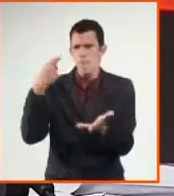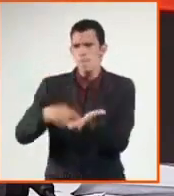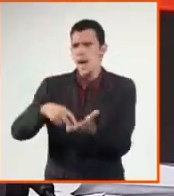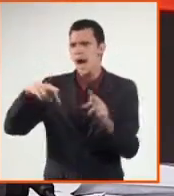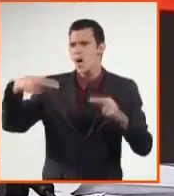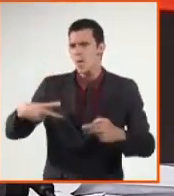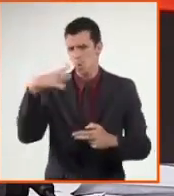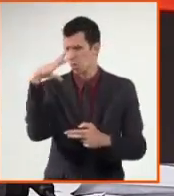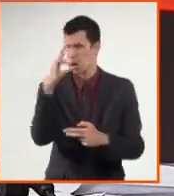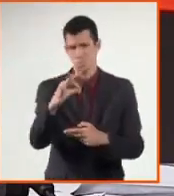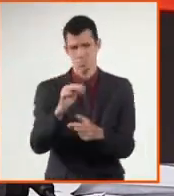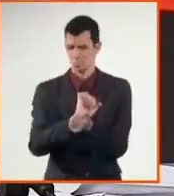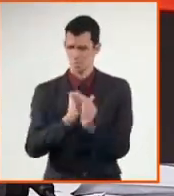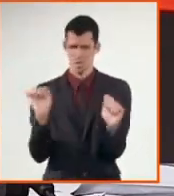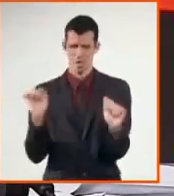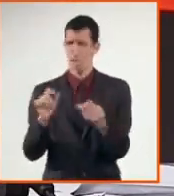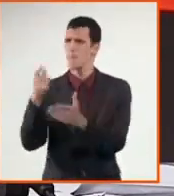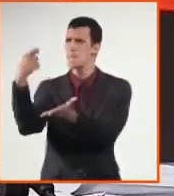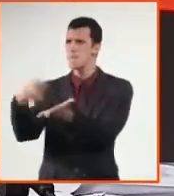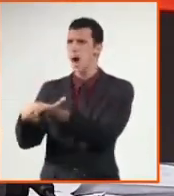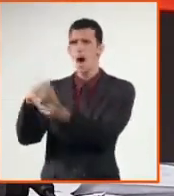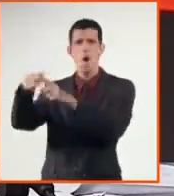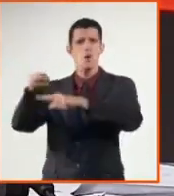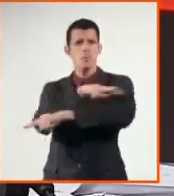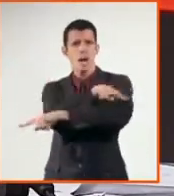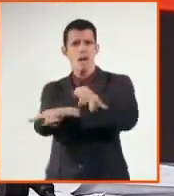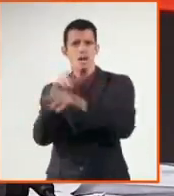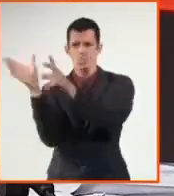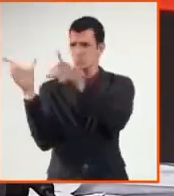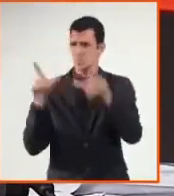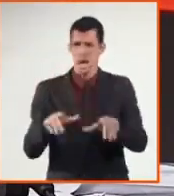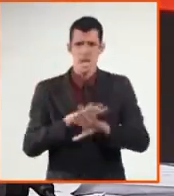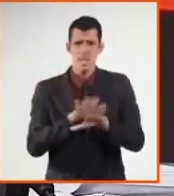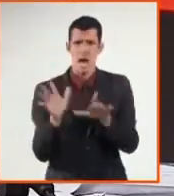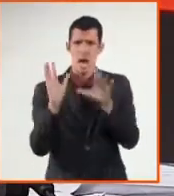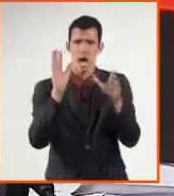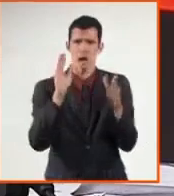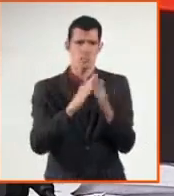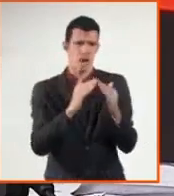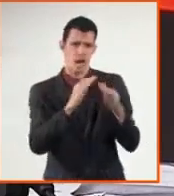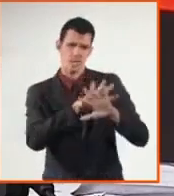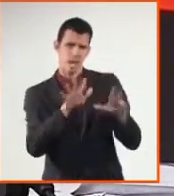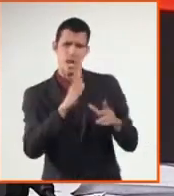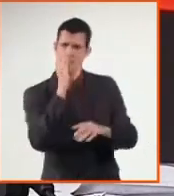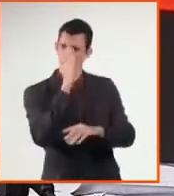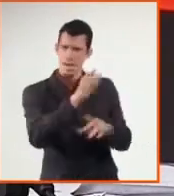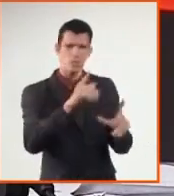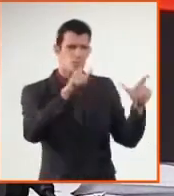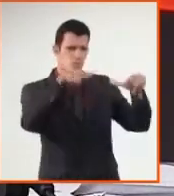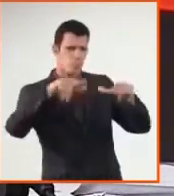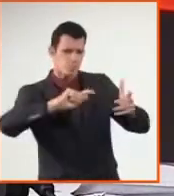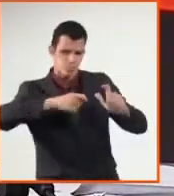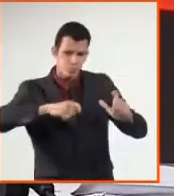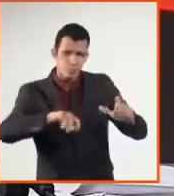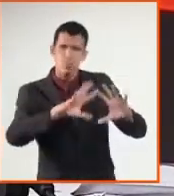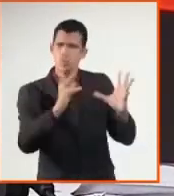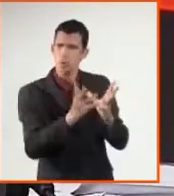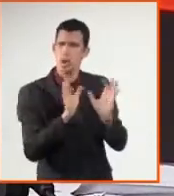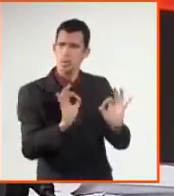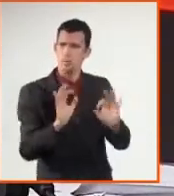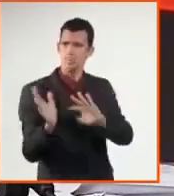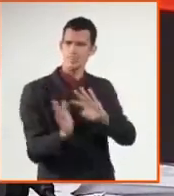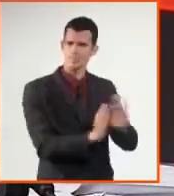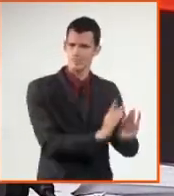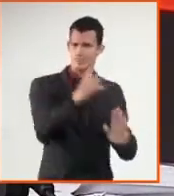sobre todo la utilización de estas tecnologías en producimos espacios estaremos anunciando en detalle cuáles son las normas que los regulan de qué manera se van a